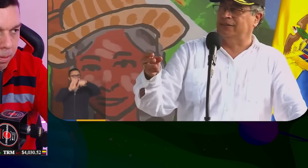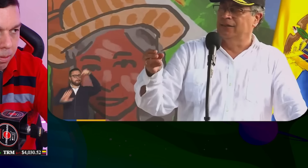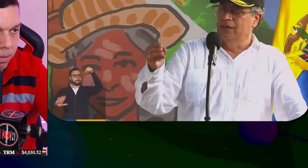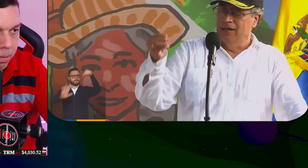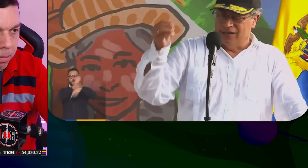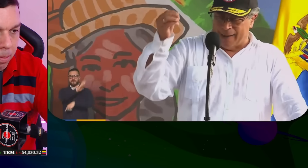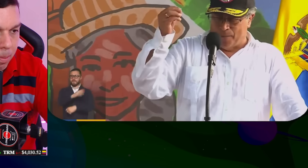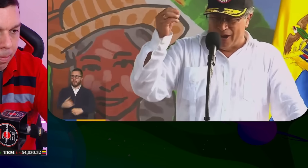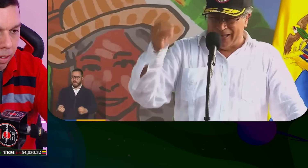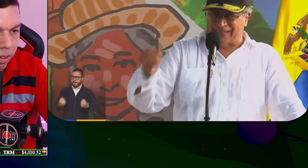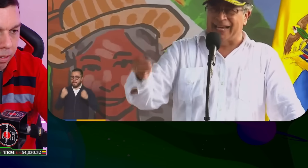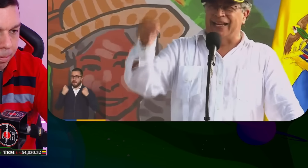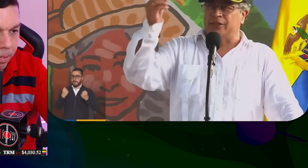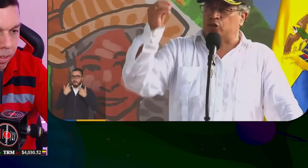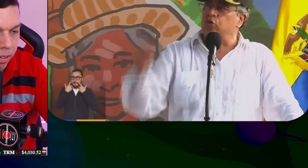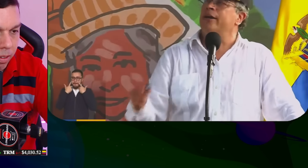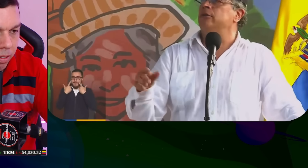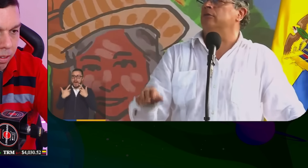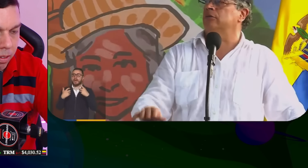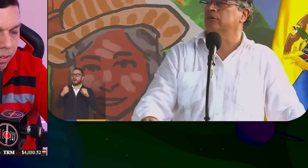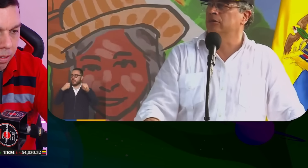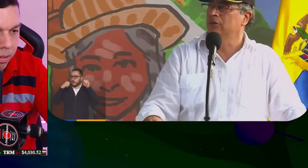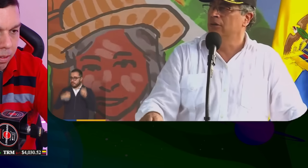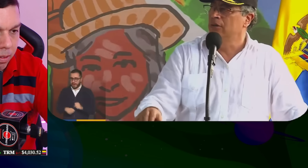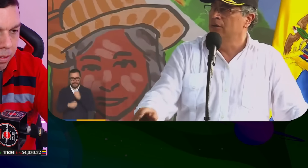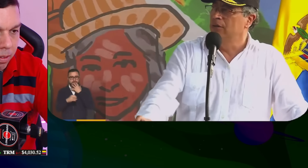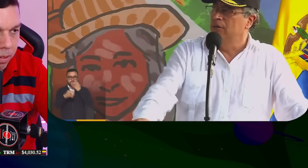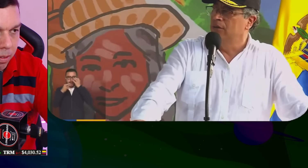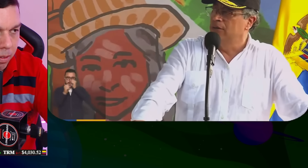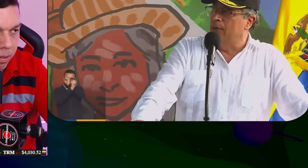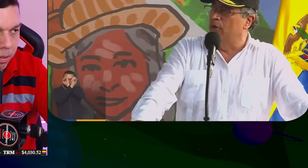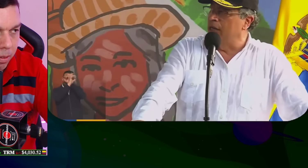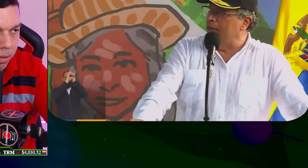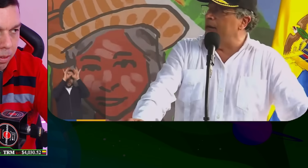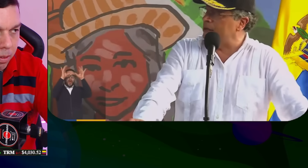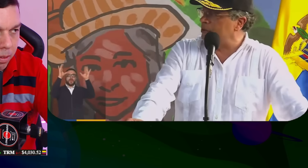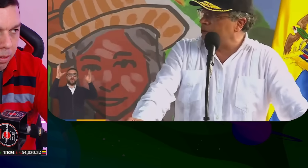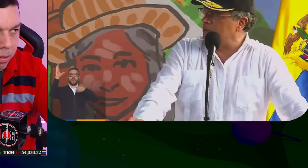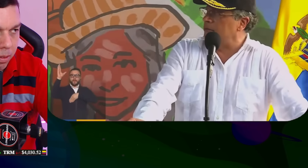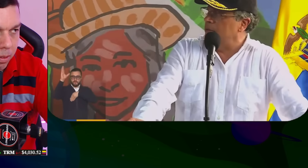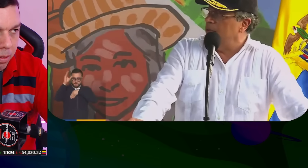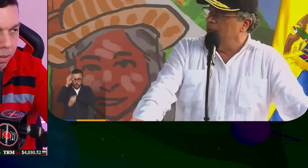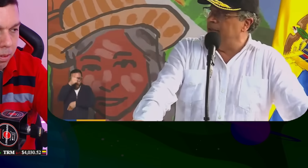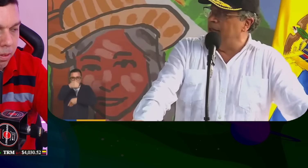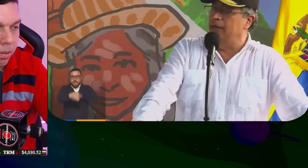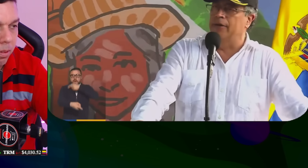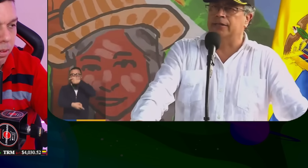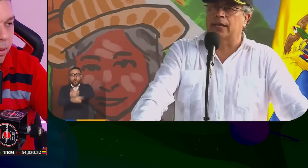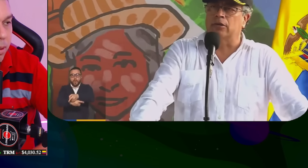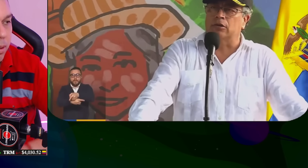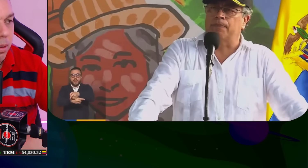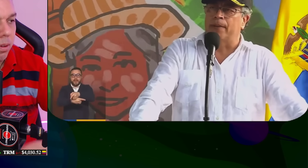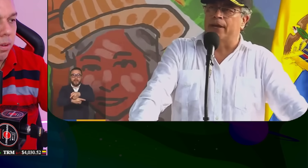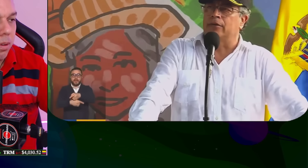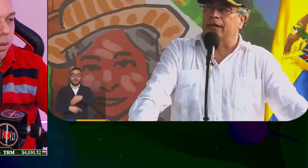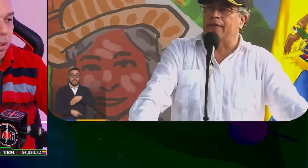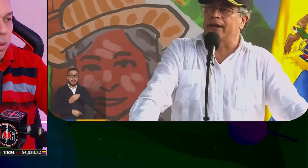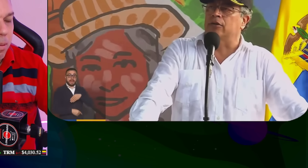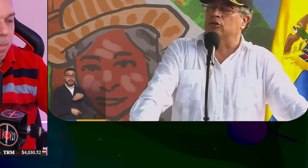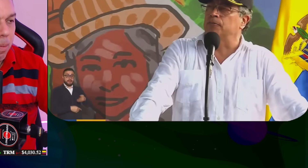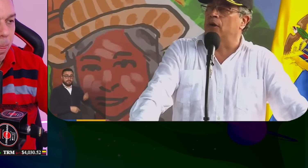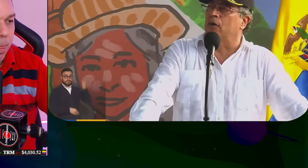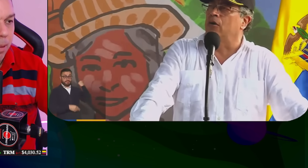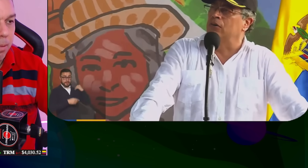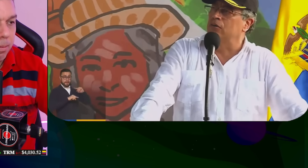más, que pueda ser el sueño de Bolívar y del libertador primero